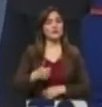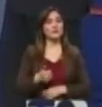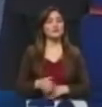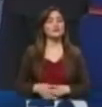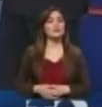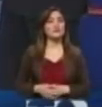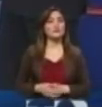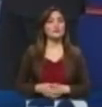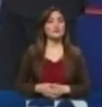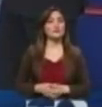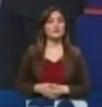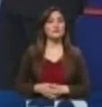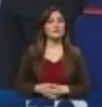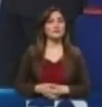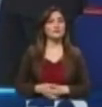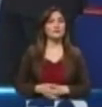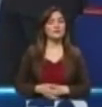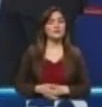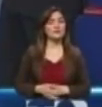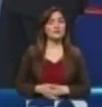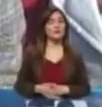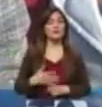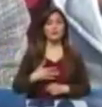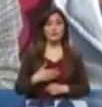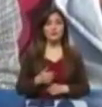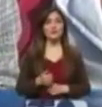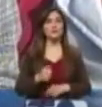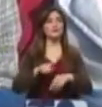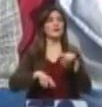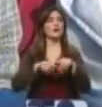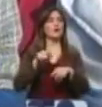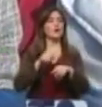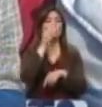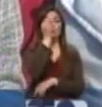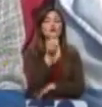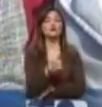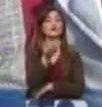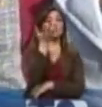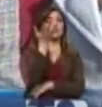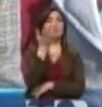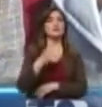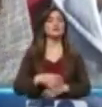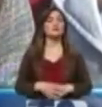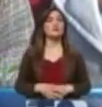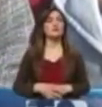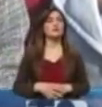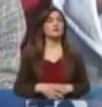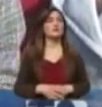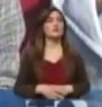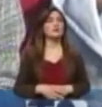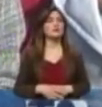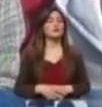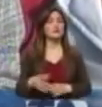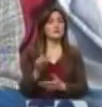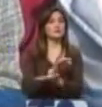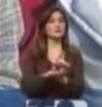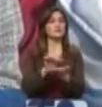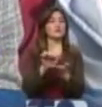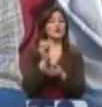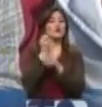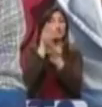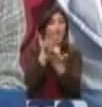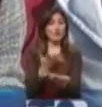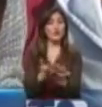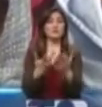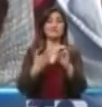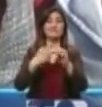estás? Cuéntanos. ¿Cómo está, Gisela? Jorge, amigos en casa, muy buenos días. Durante estas semanas hemos reportado